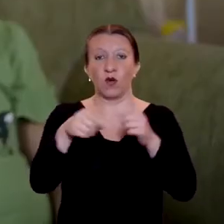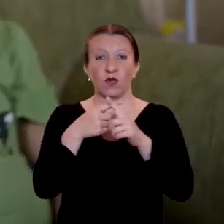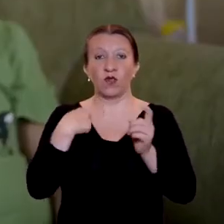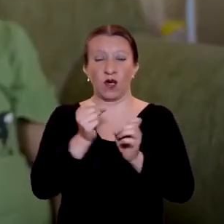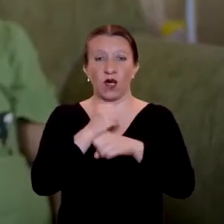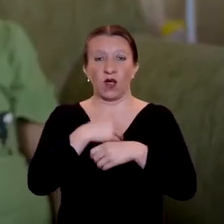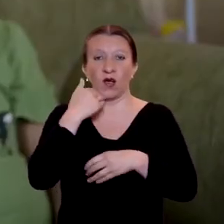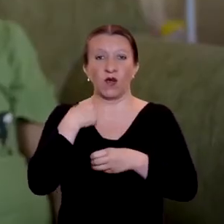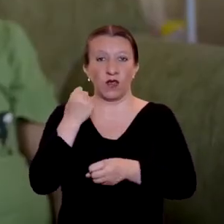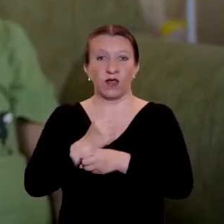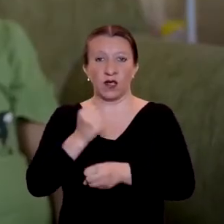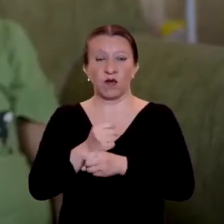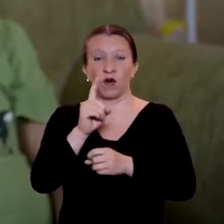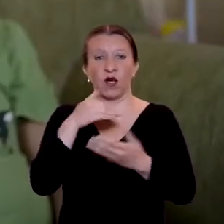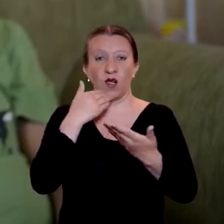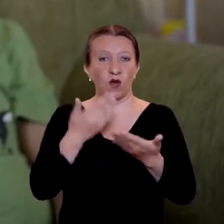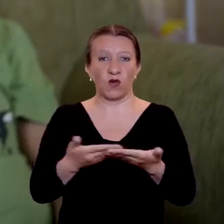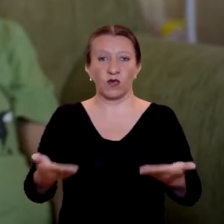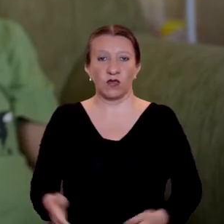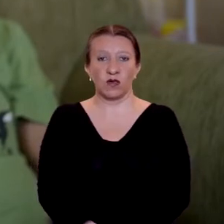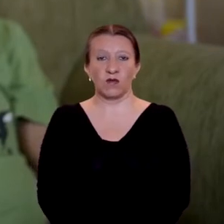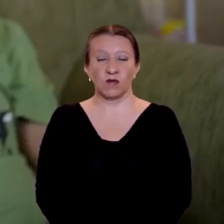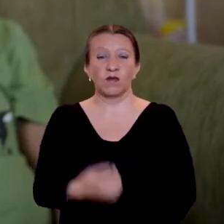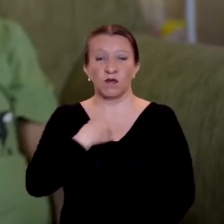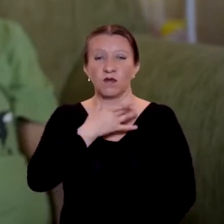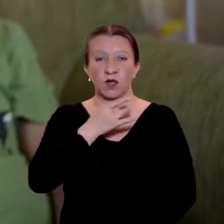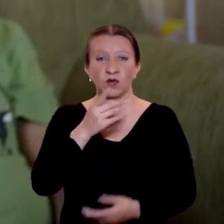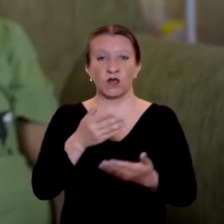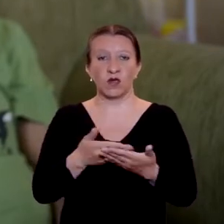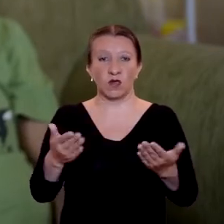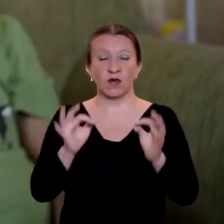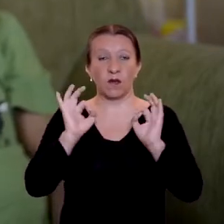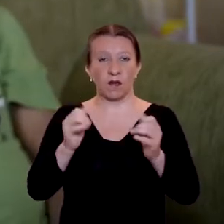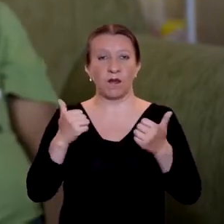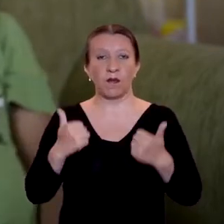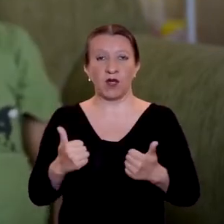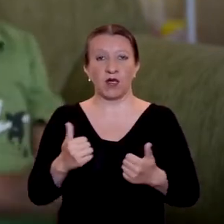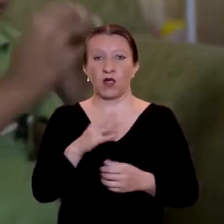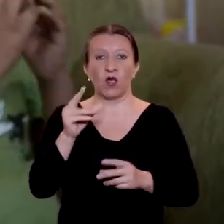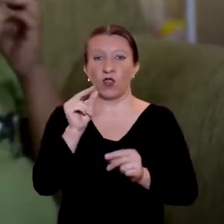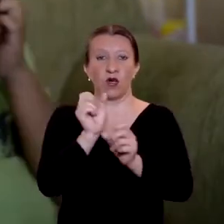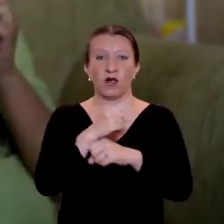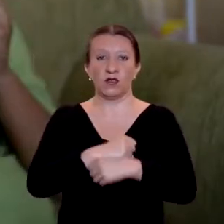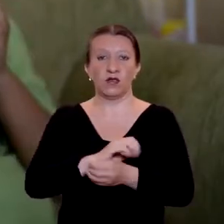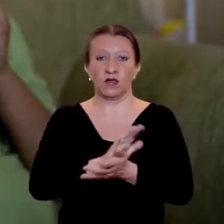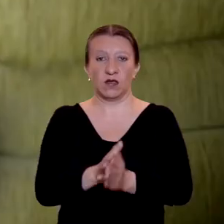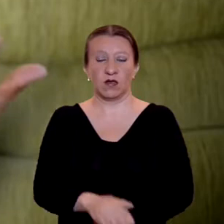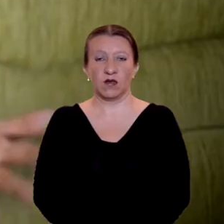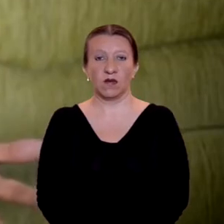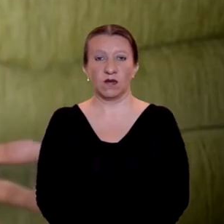hago alguna labor o algún trabajo, me gusta que queden las cosas bien o mejor no se las